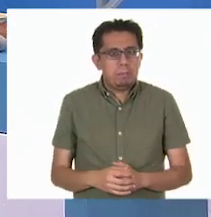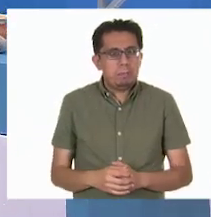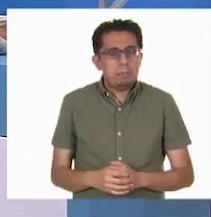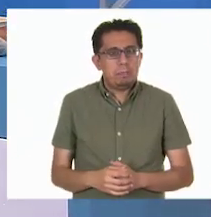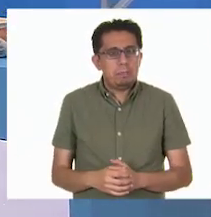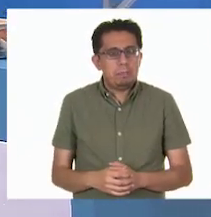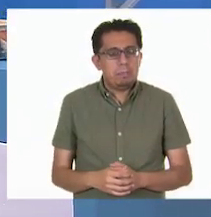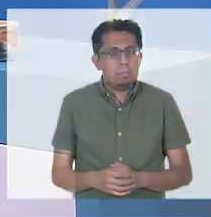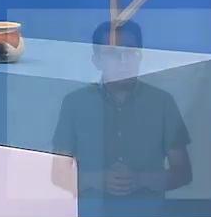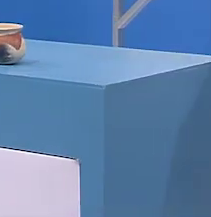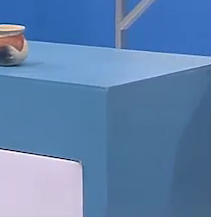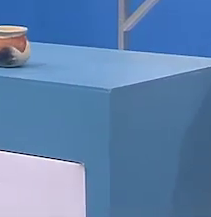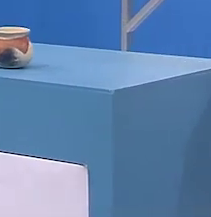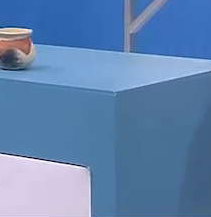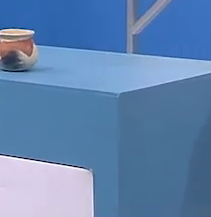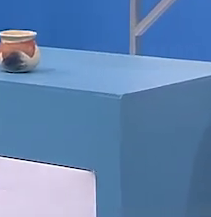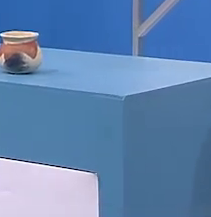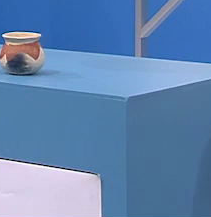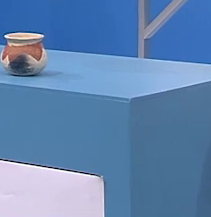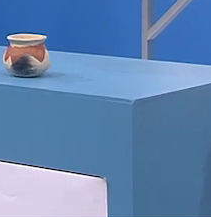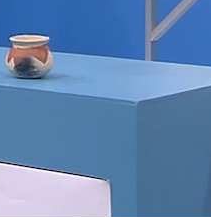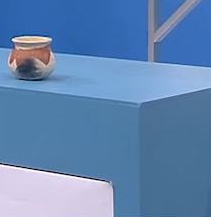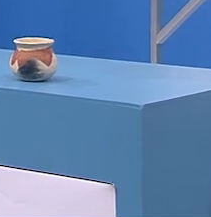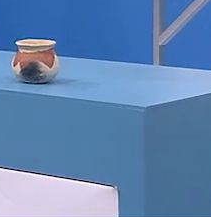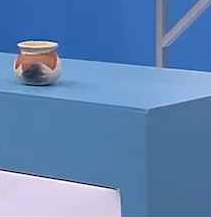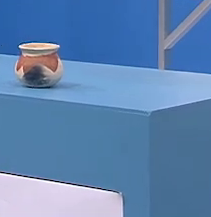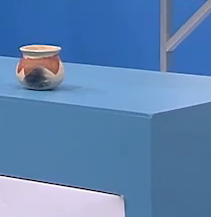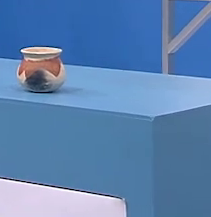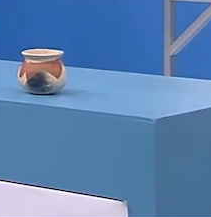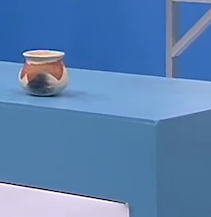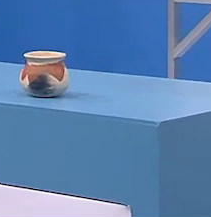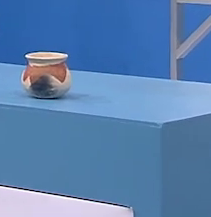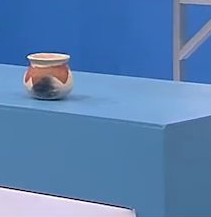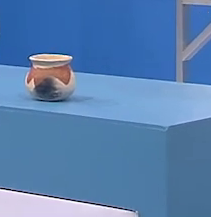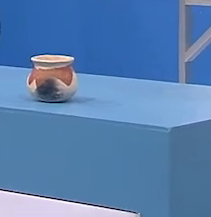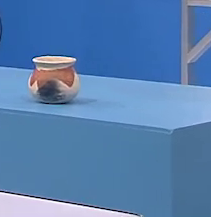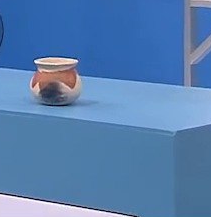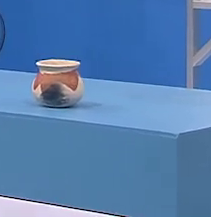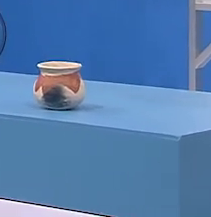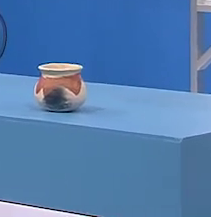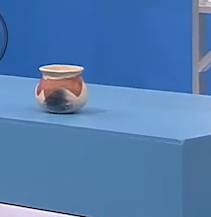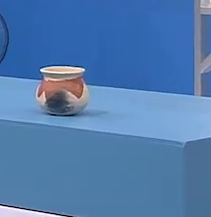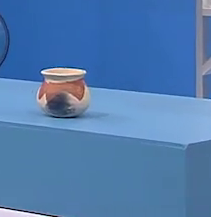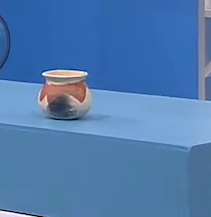Echirkaberaju, Juani, Kini, Ayena, Huena, Teamju, Maputa,